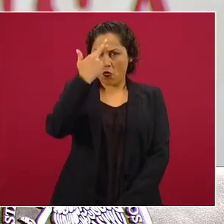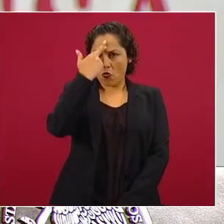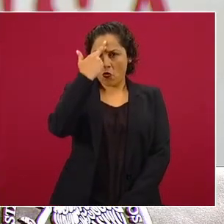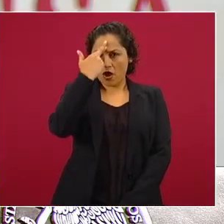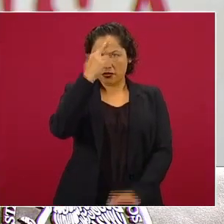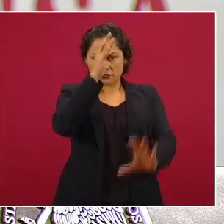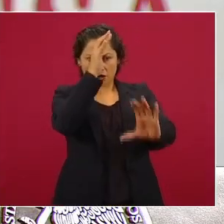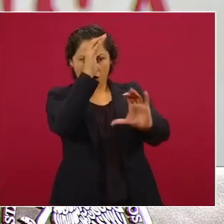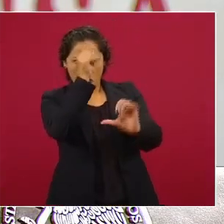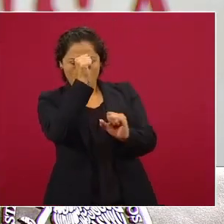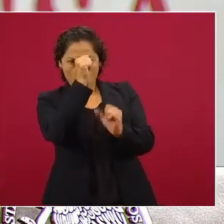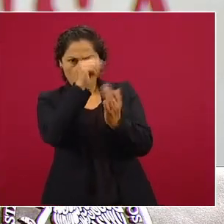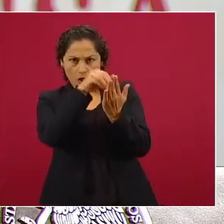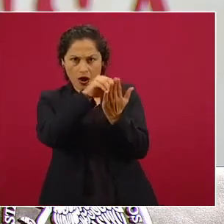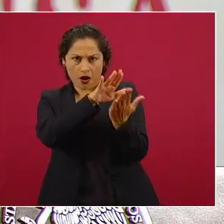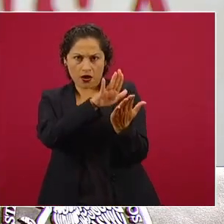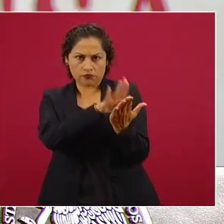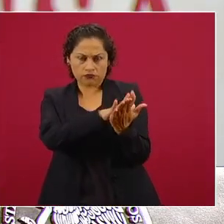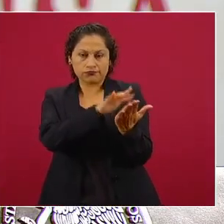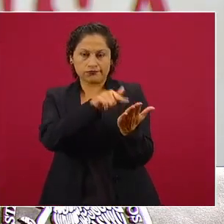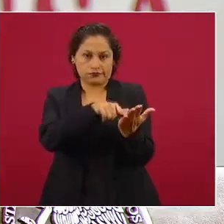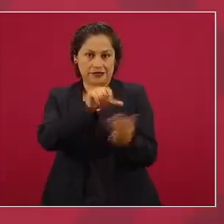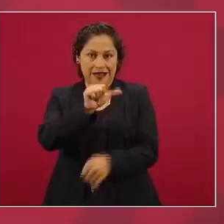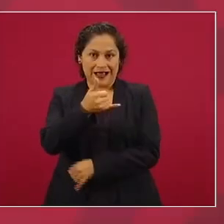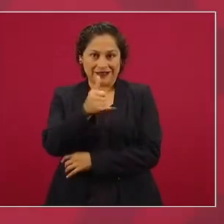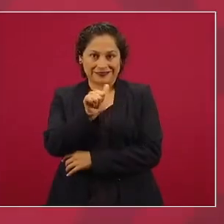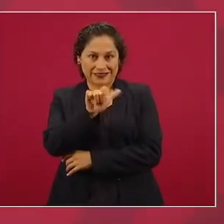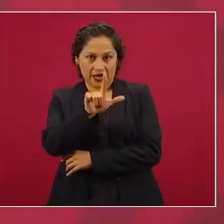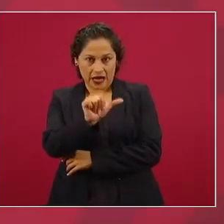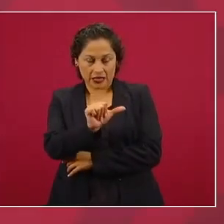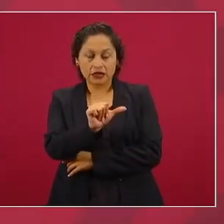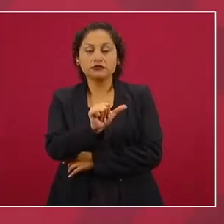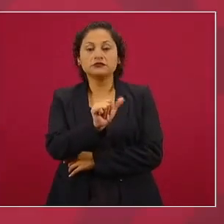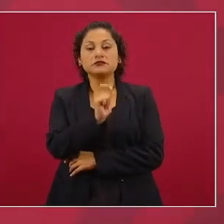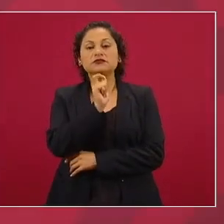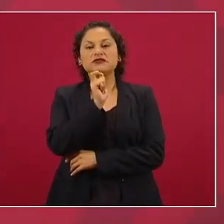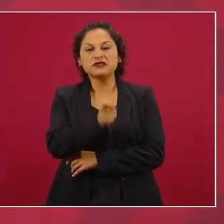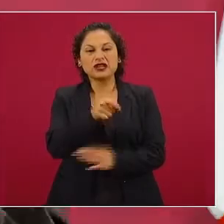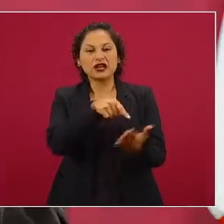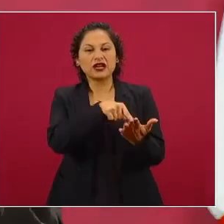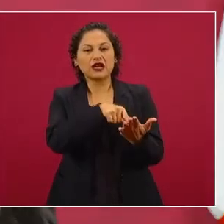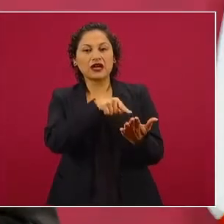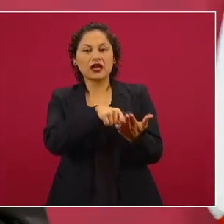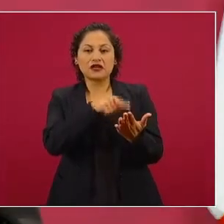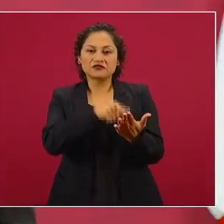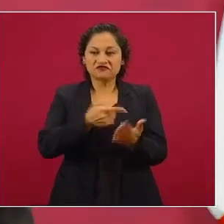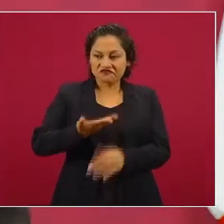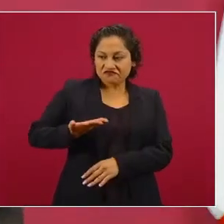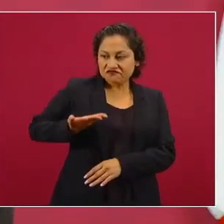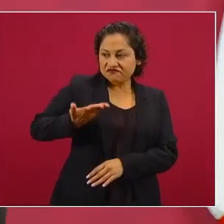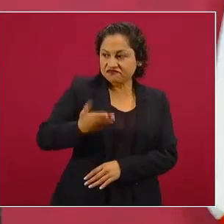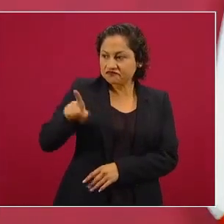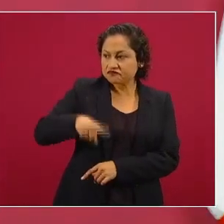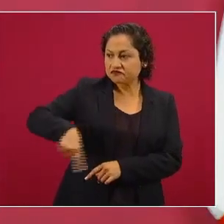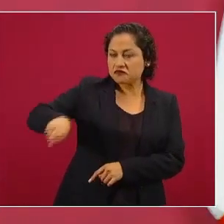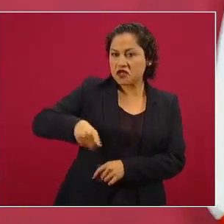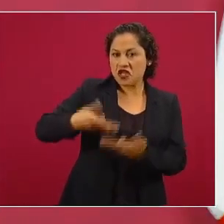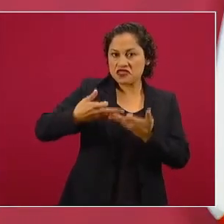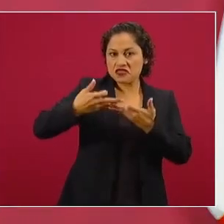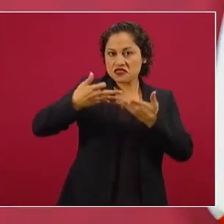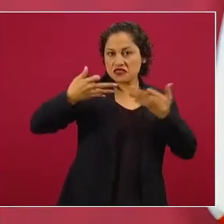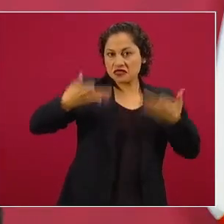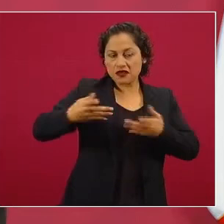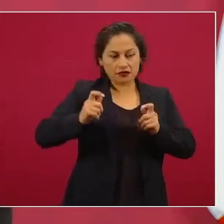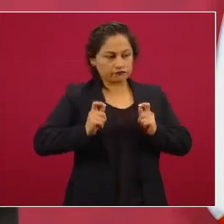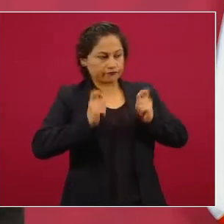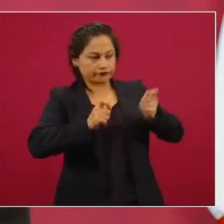es no solo la demanda de la entrega de la tierra a los campesinos, sino